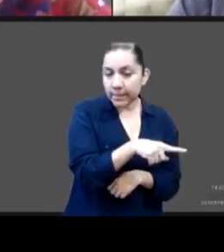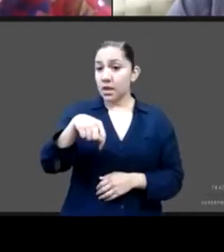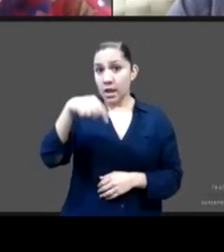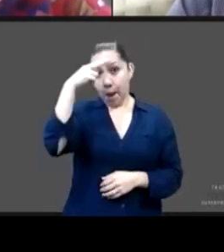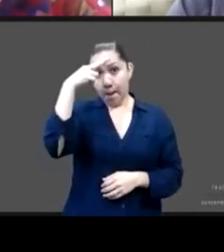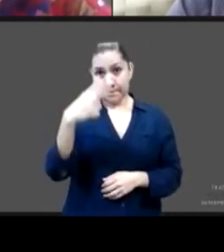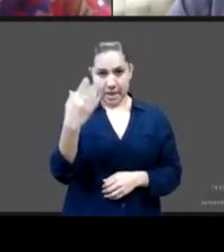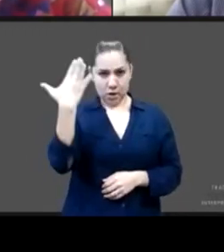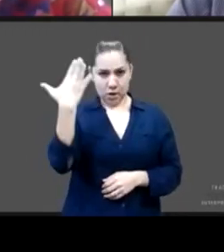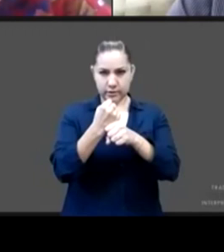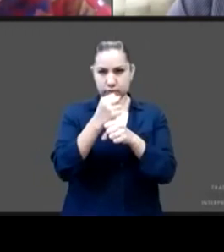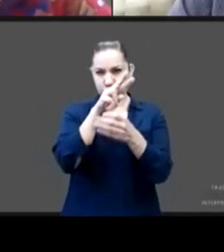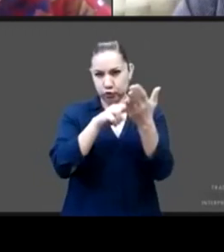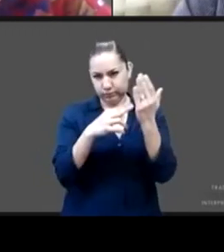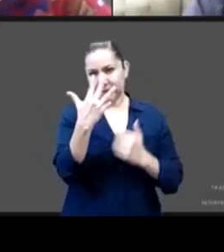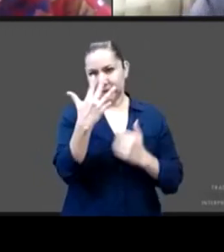8%,